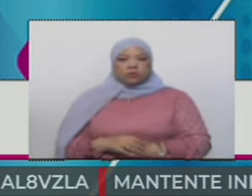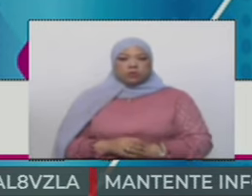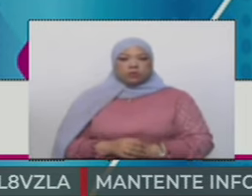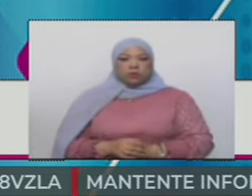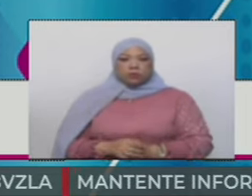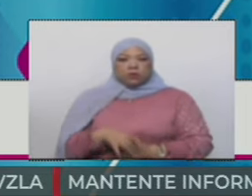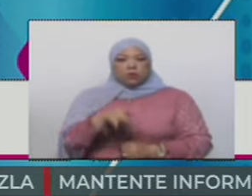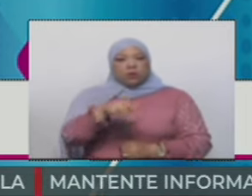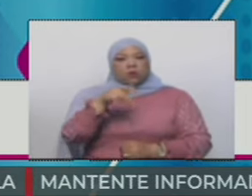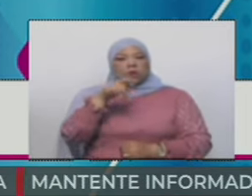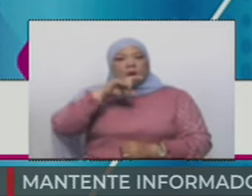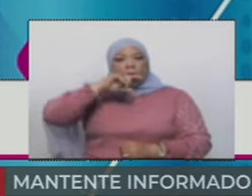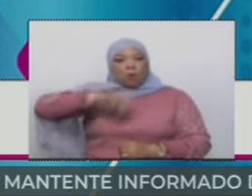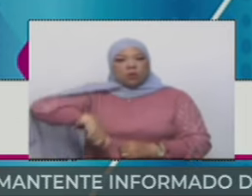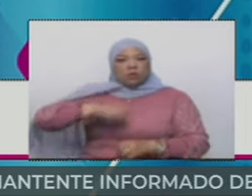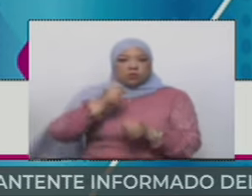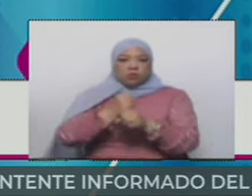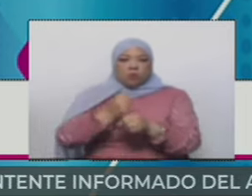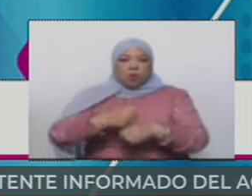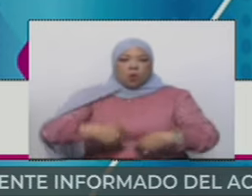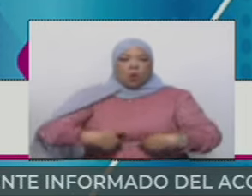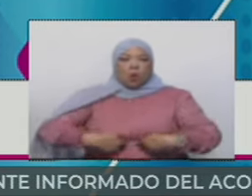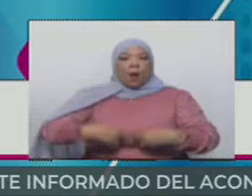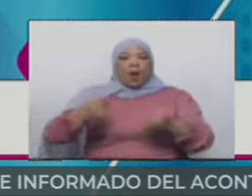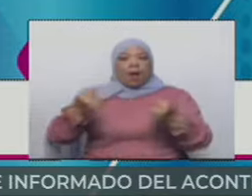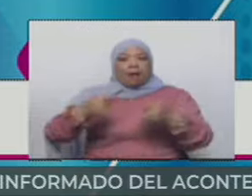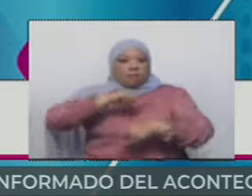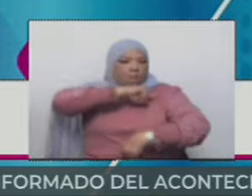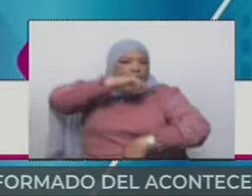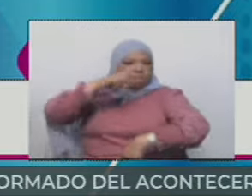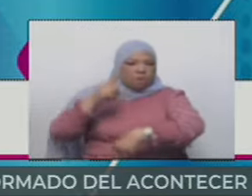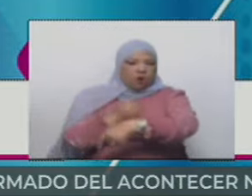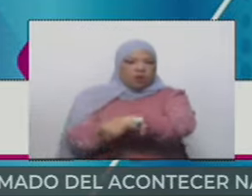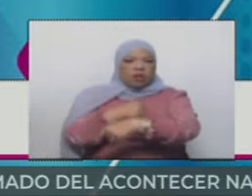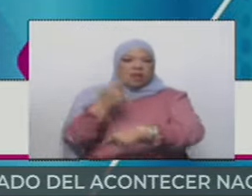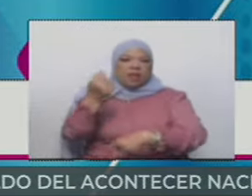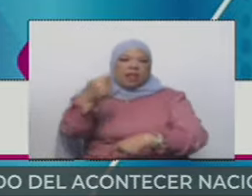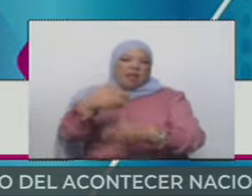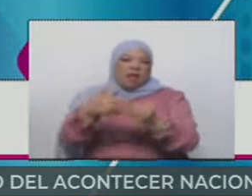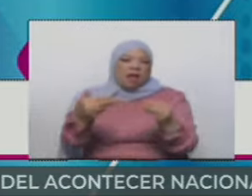lo que tiene es agallas, ambiciones, codicia,